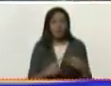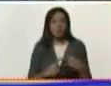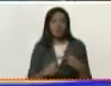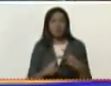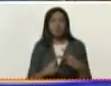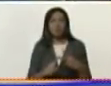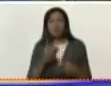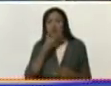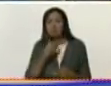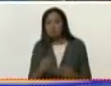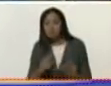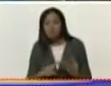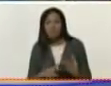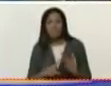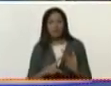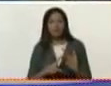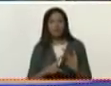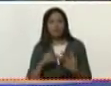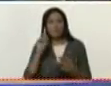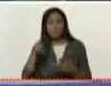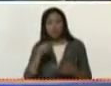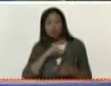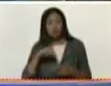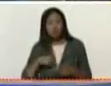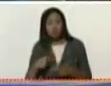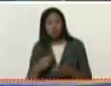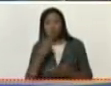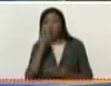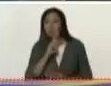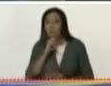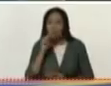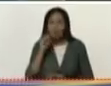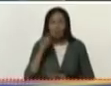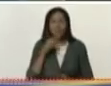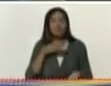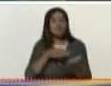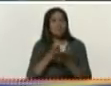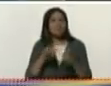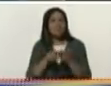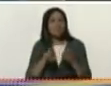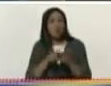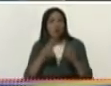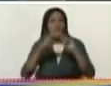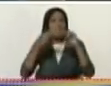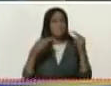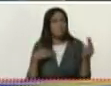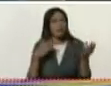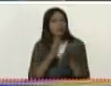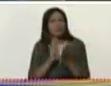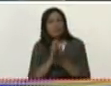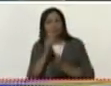de las Navidades, también hemos estado ocupados de garantizar la paz,